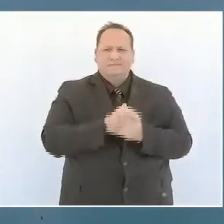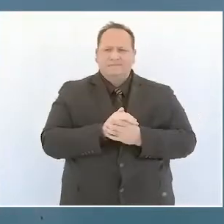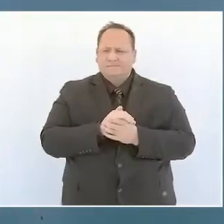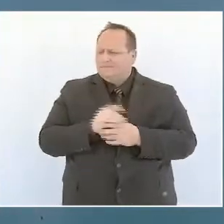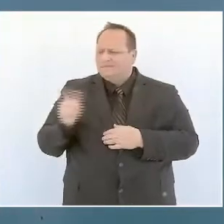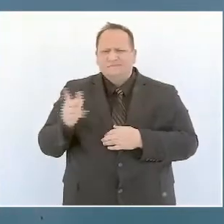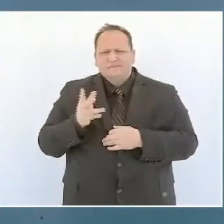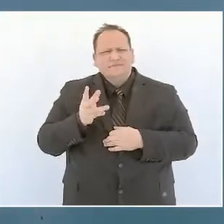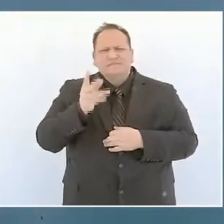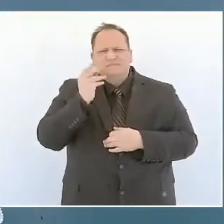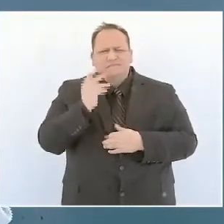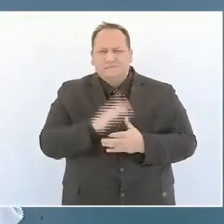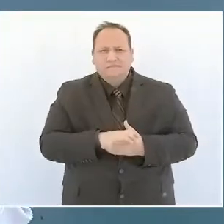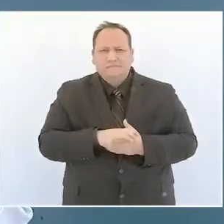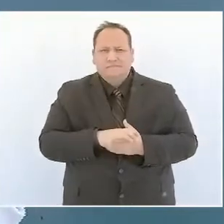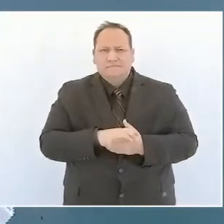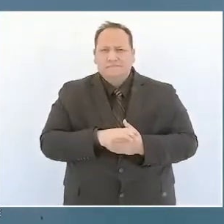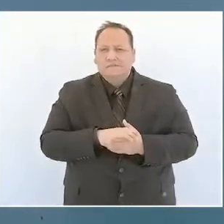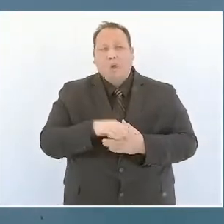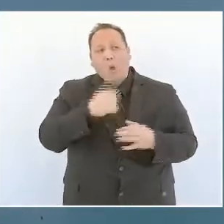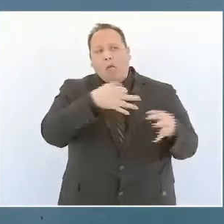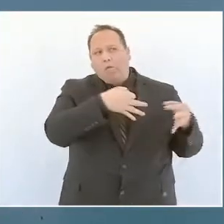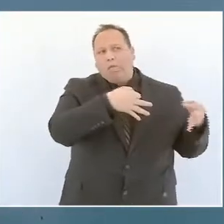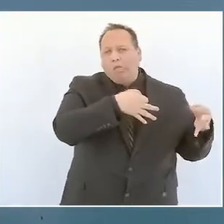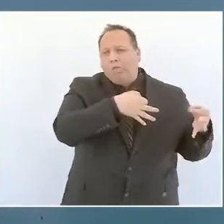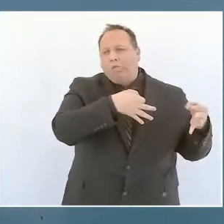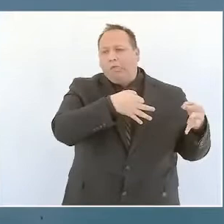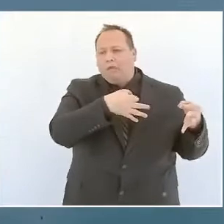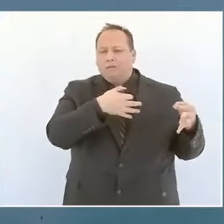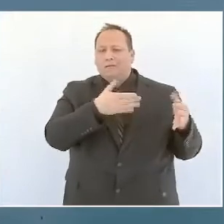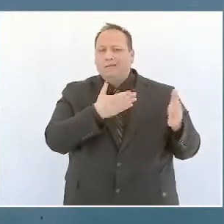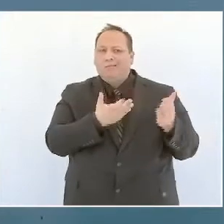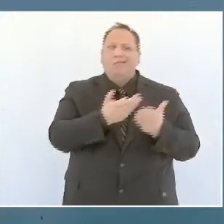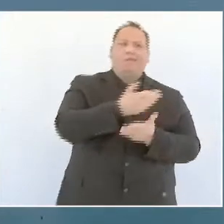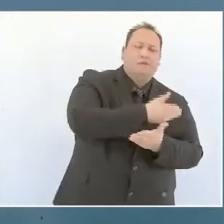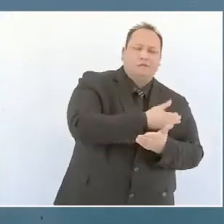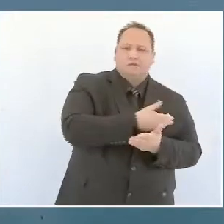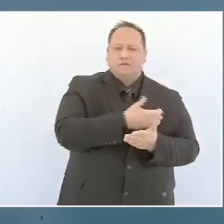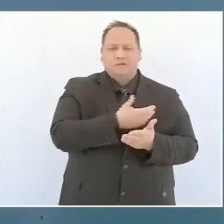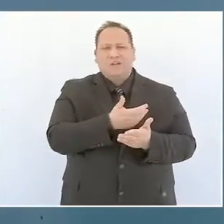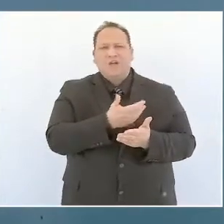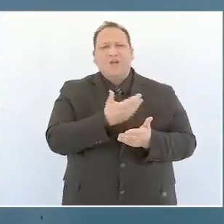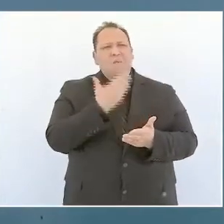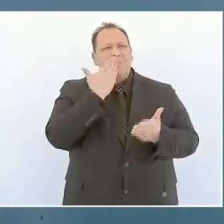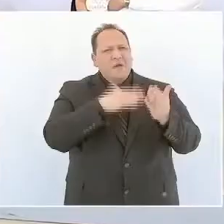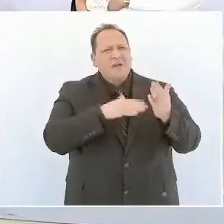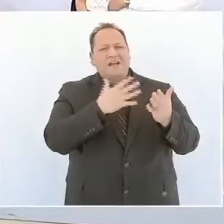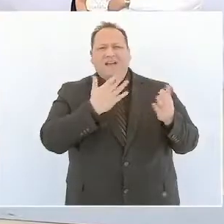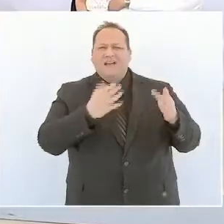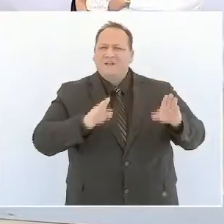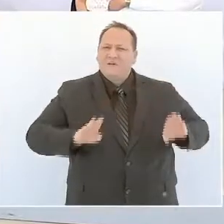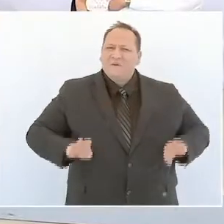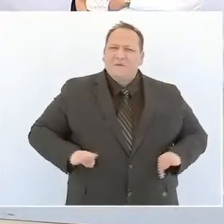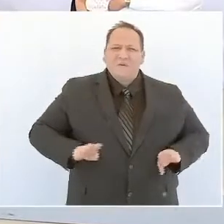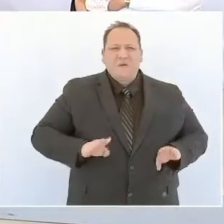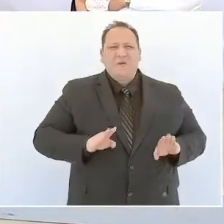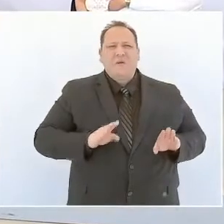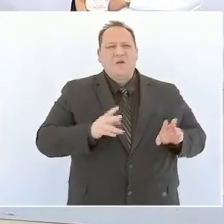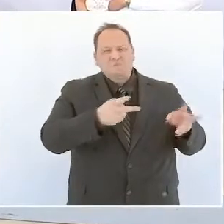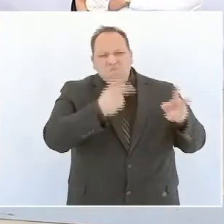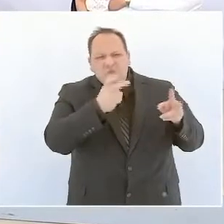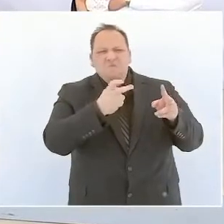para que no los enganchen y se vayan a las filas del